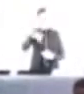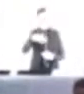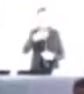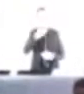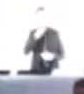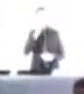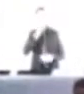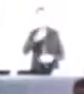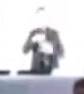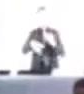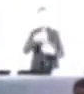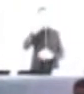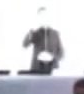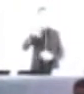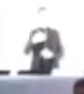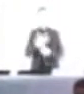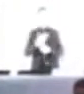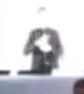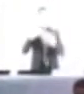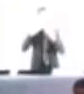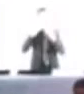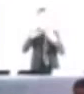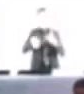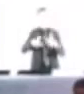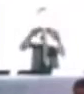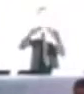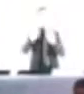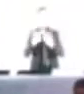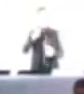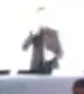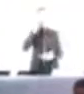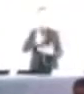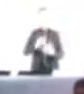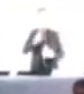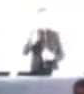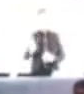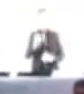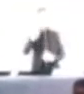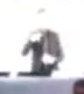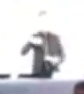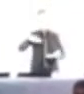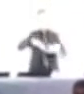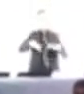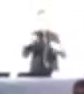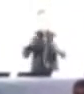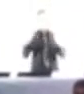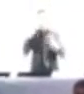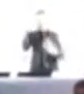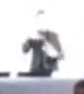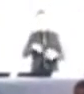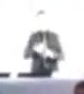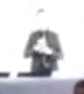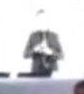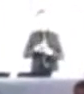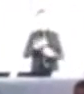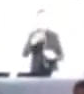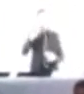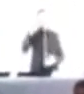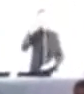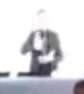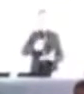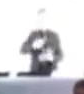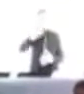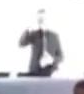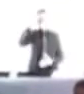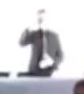consejeros, se declara abierta la sesión pública y conjunta de los plenos del Supremo Tribunal de Justicia y del Consejo del Poder